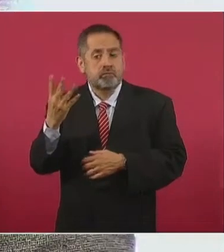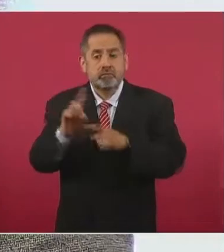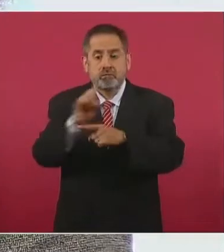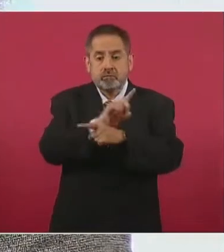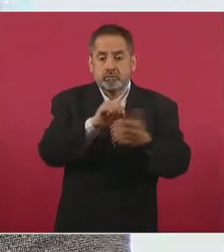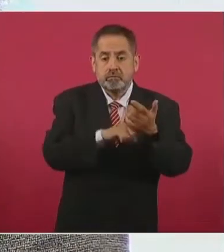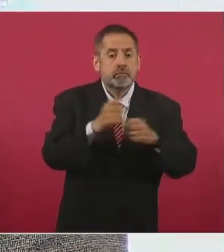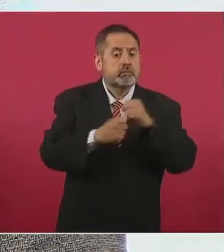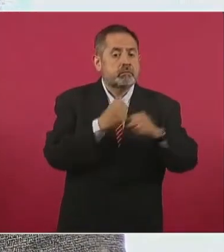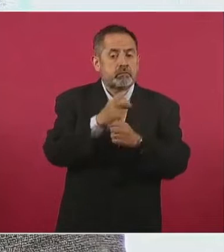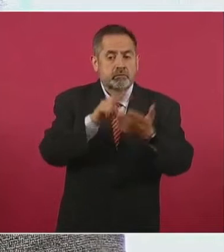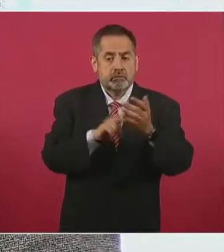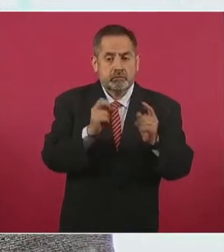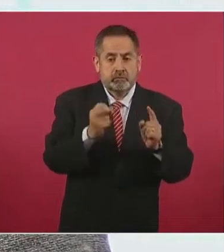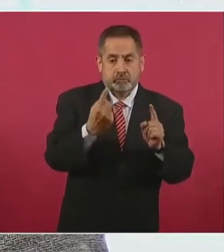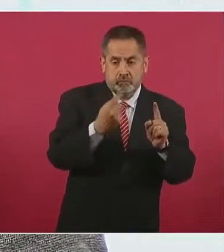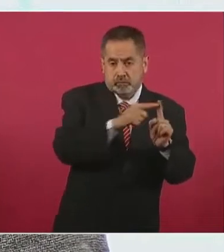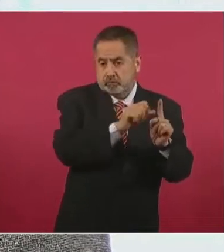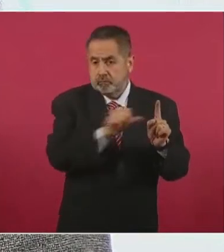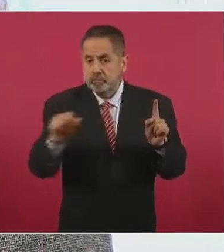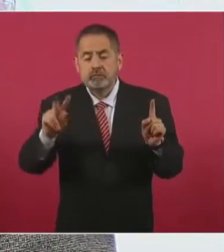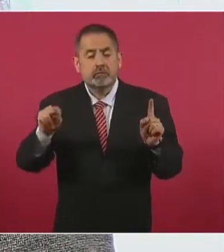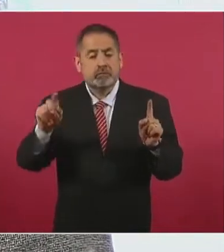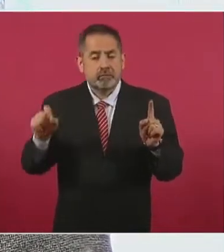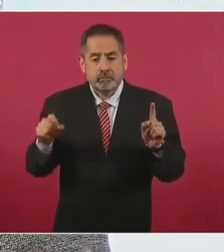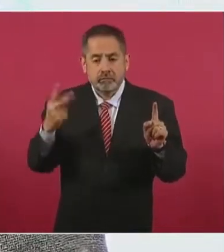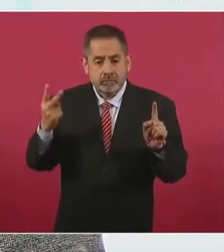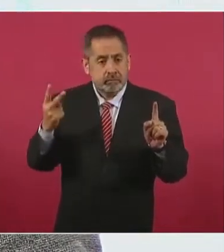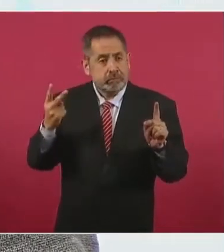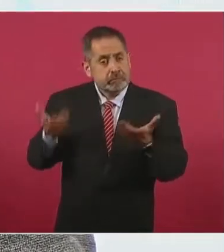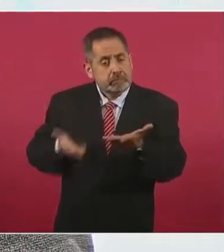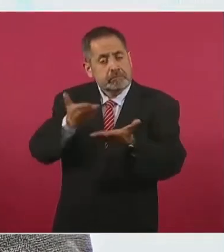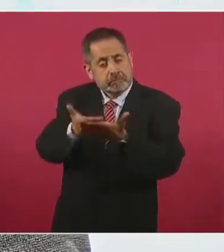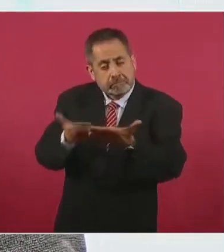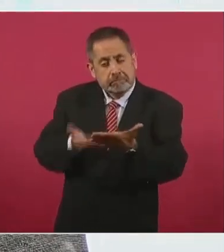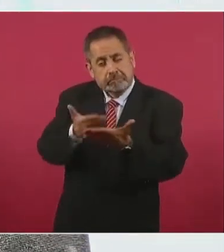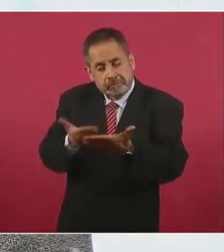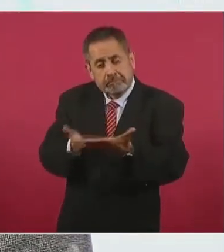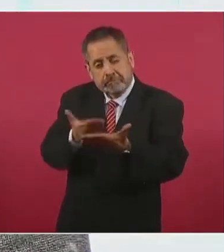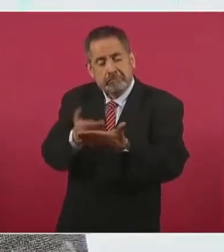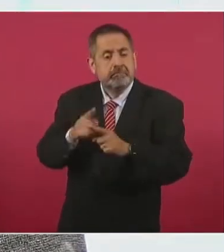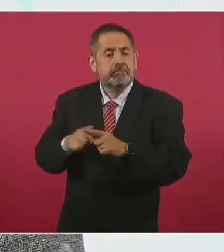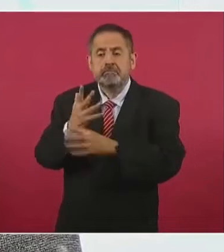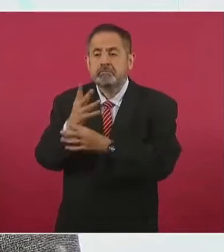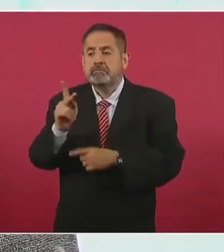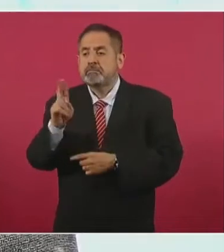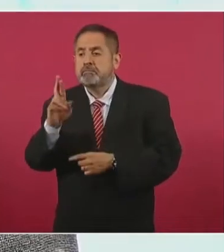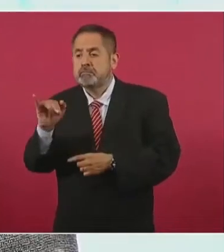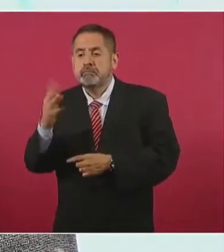2001 hasta el 2022 se han presentado por parte del PRI